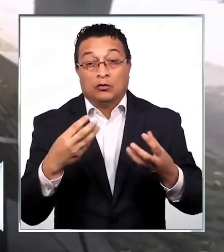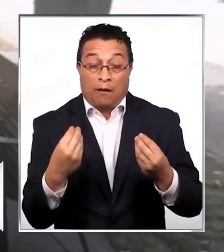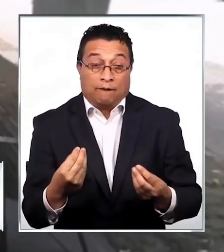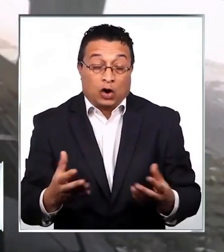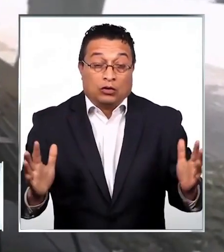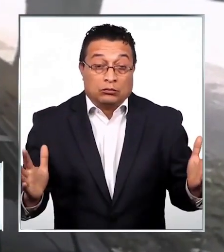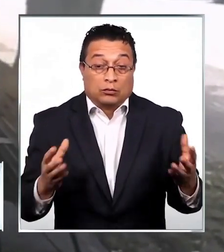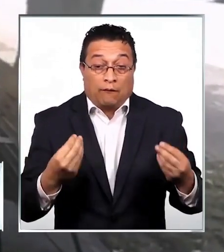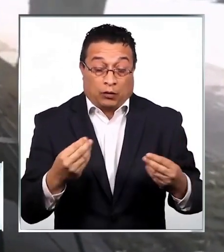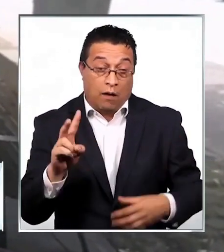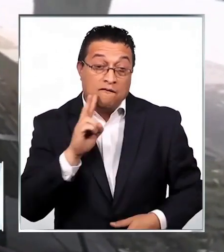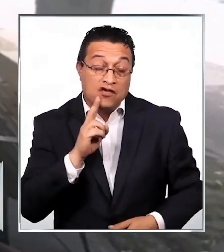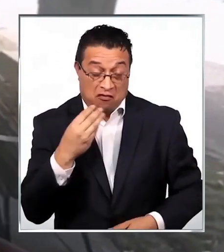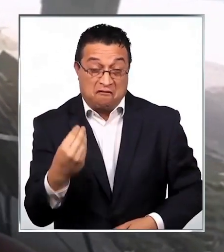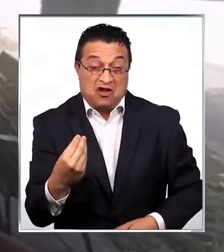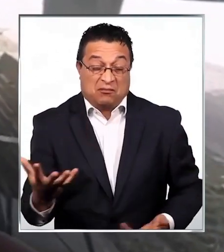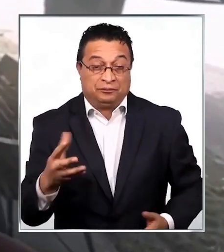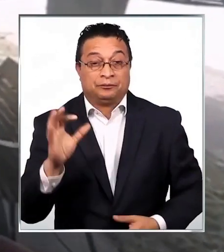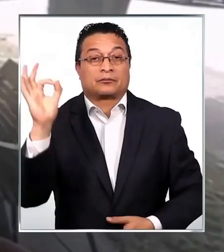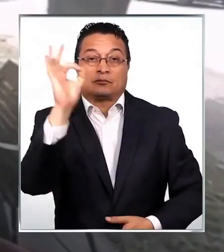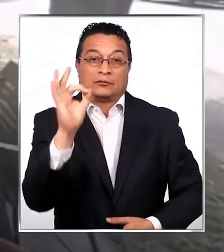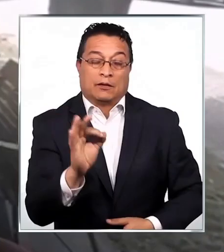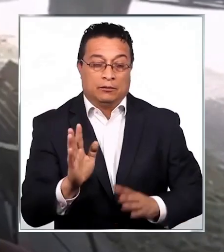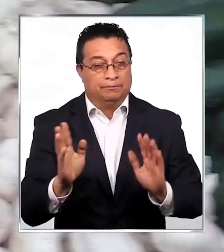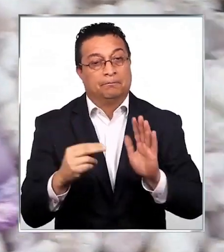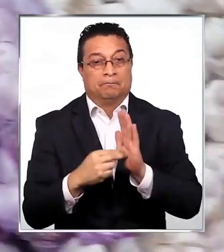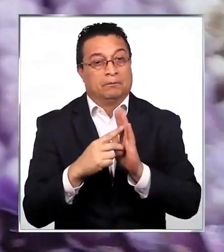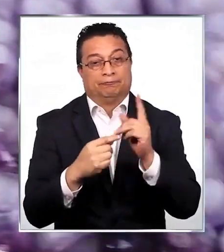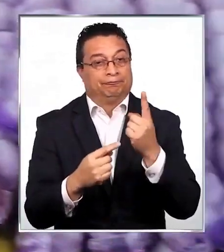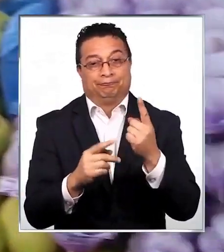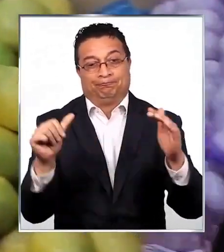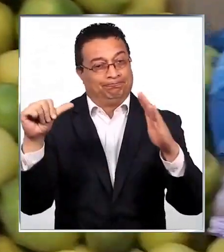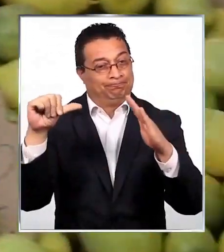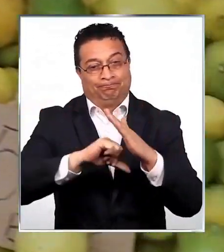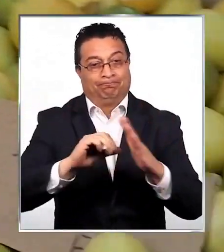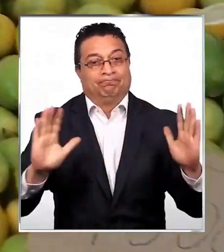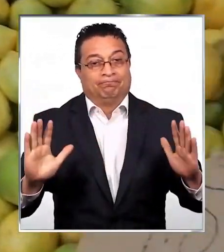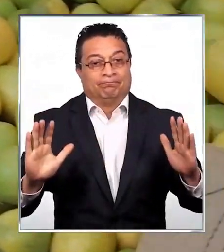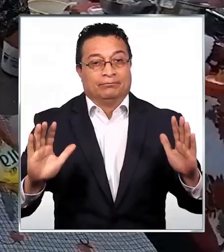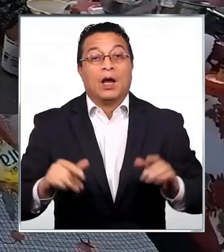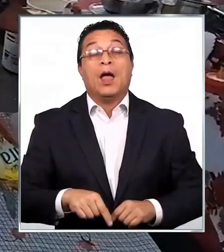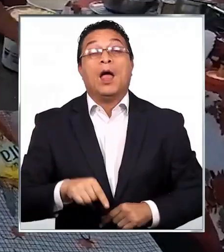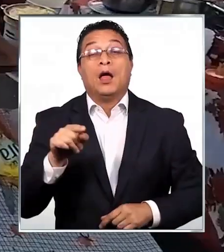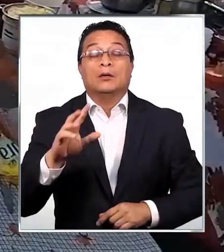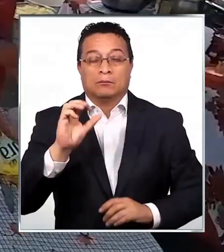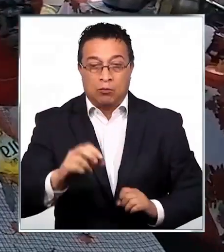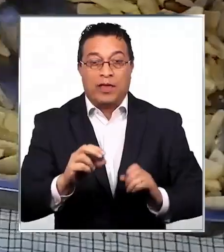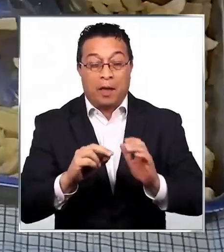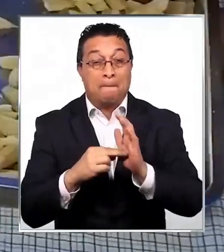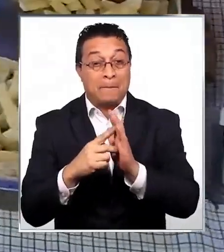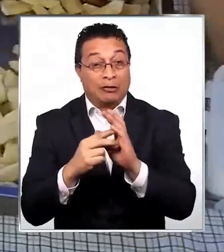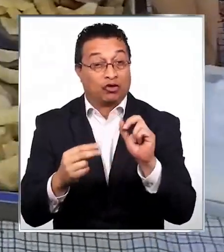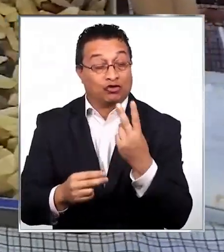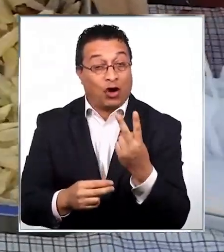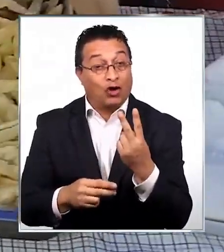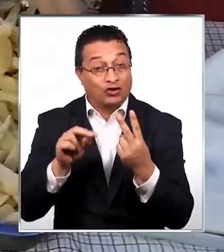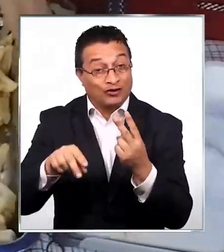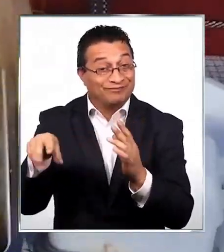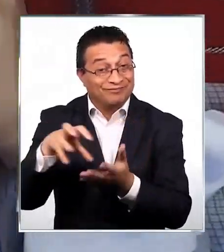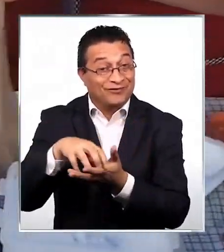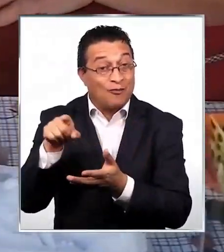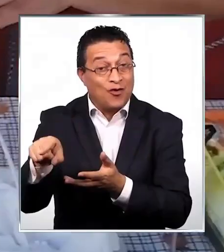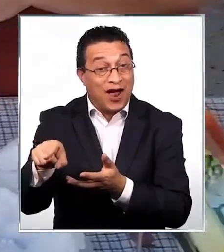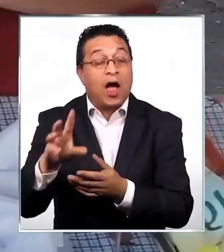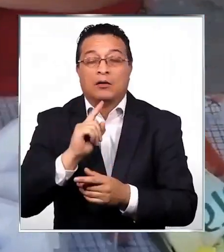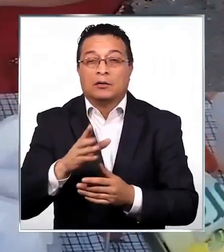bueno el viernes porque el día sábado hasta en 40 el a una manera de poder aún en fase 2 en esa comuna abastecer